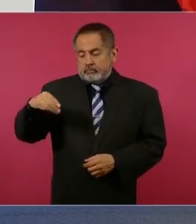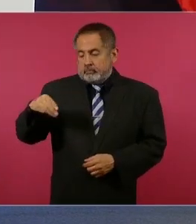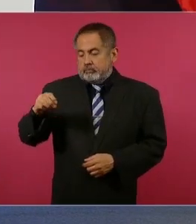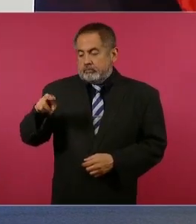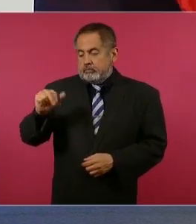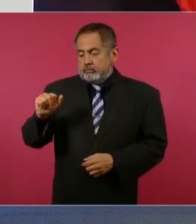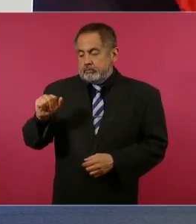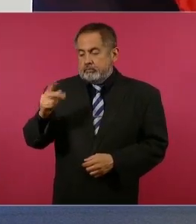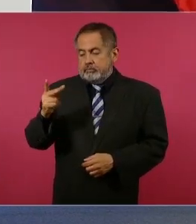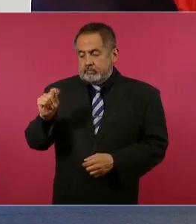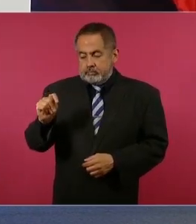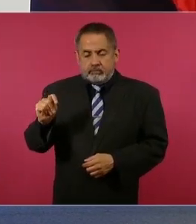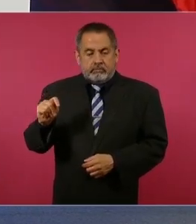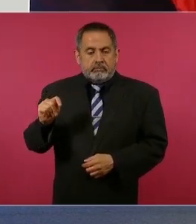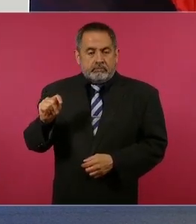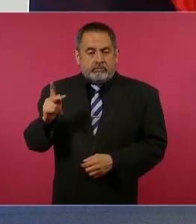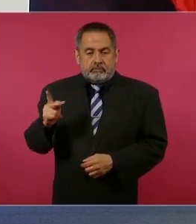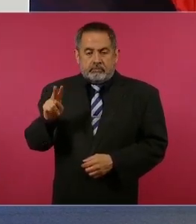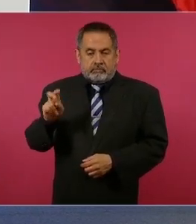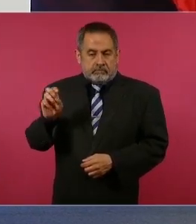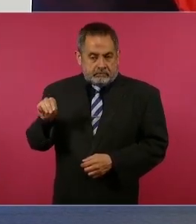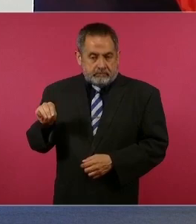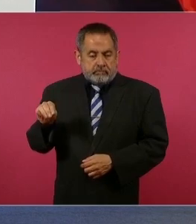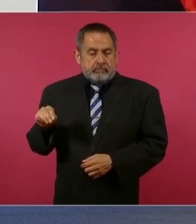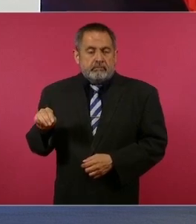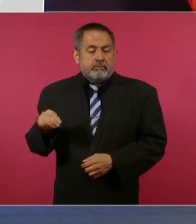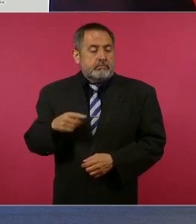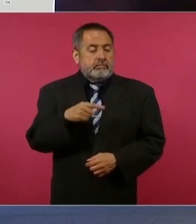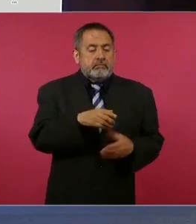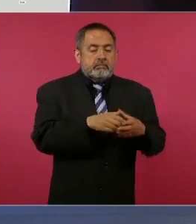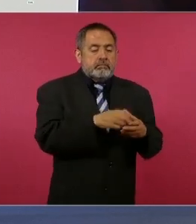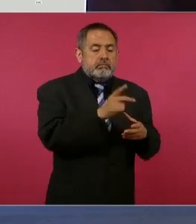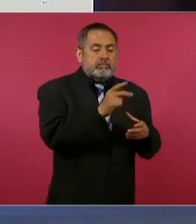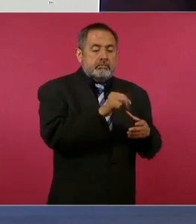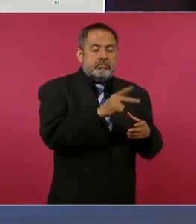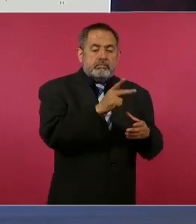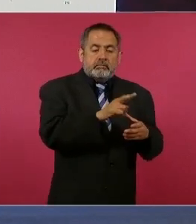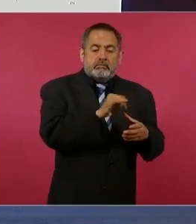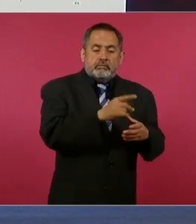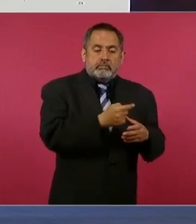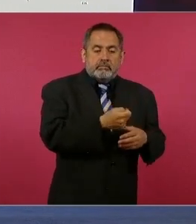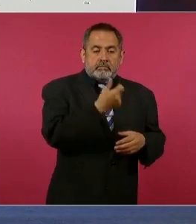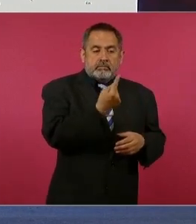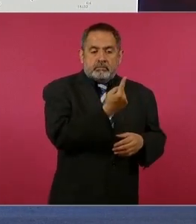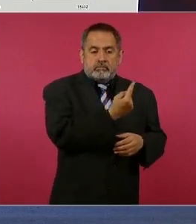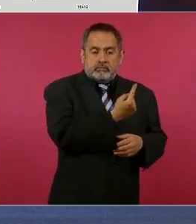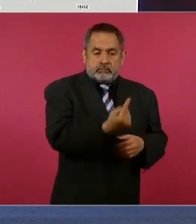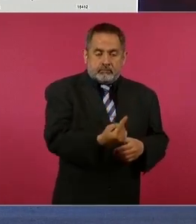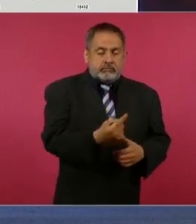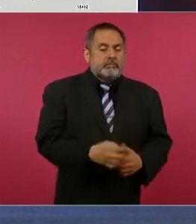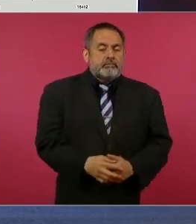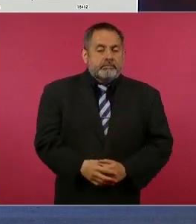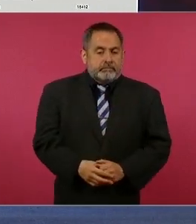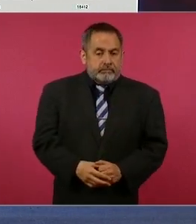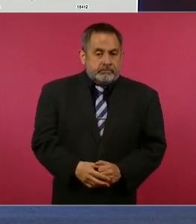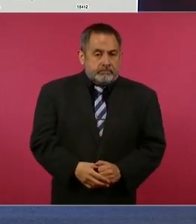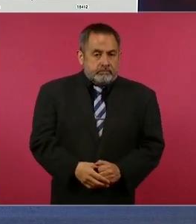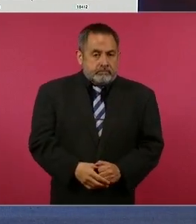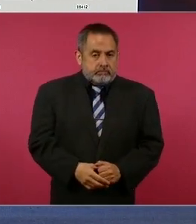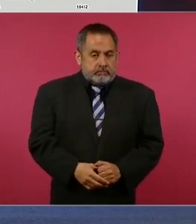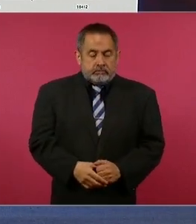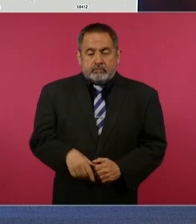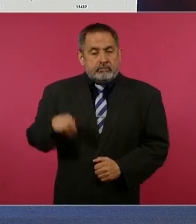Morena, PT, Verde Ecologista, primera minoría, PAN, PRI, PRD. Adelante. En el caso